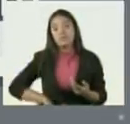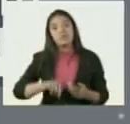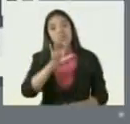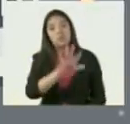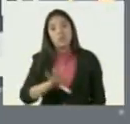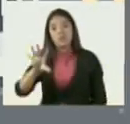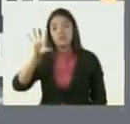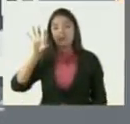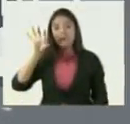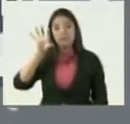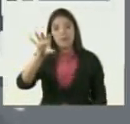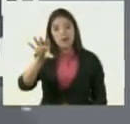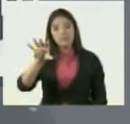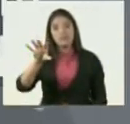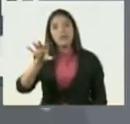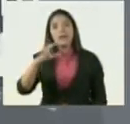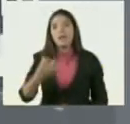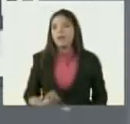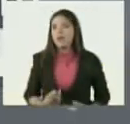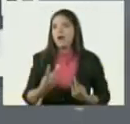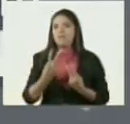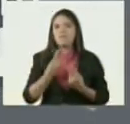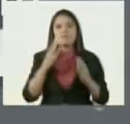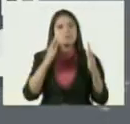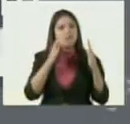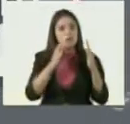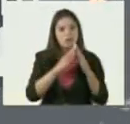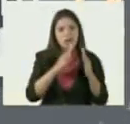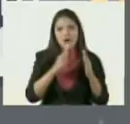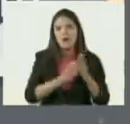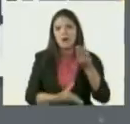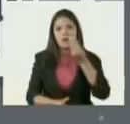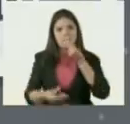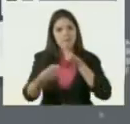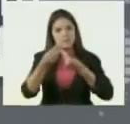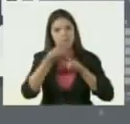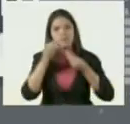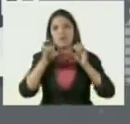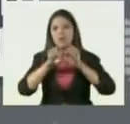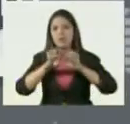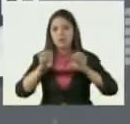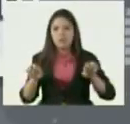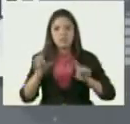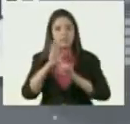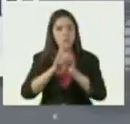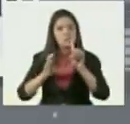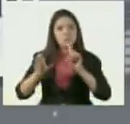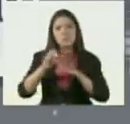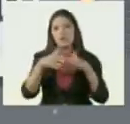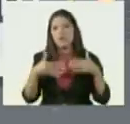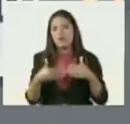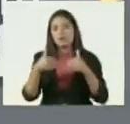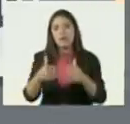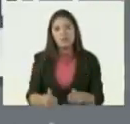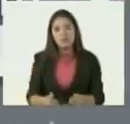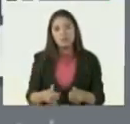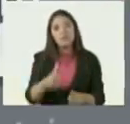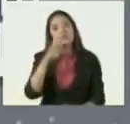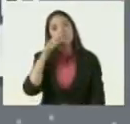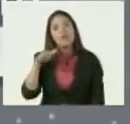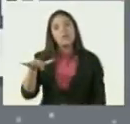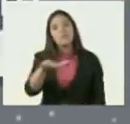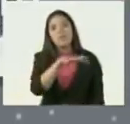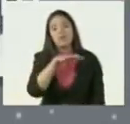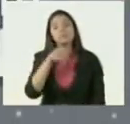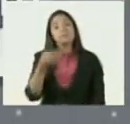patria en la vida, en la vivienda, en la alimentación, en la educación, en la cultura, en la salud de nuestro pueblo. Eso es algo